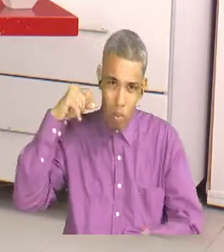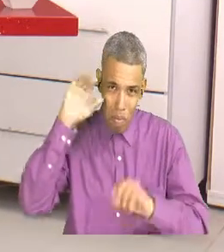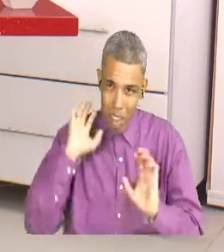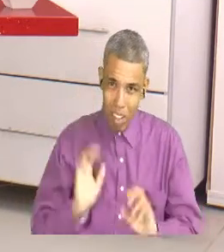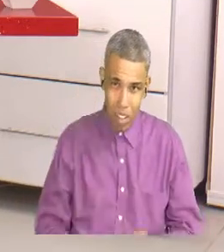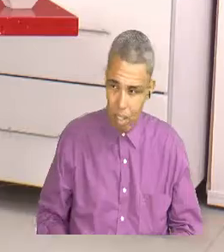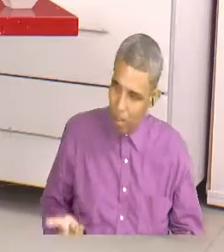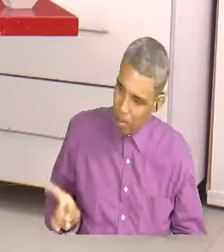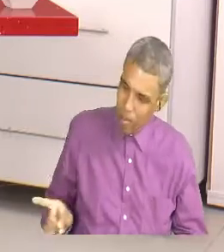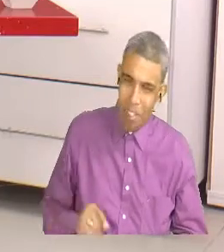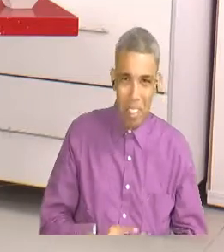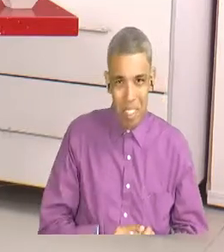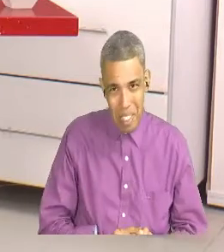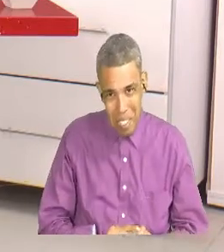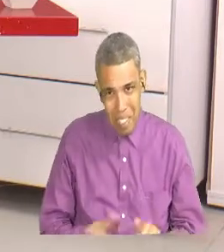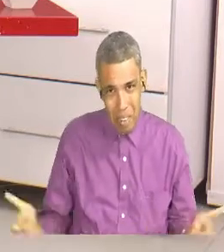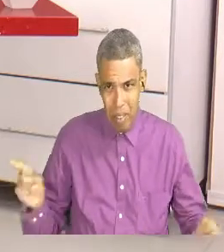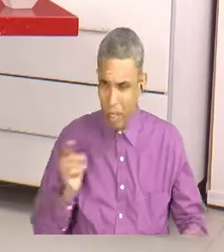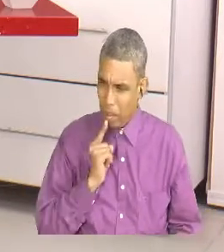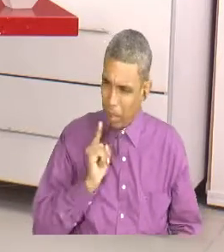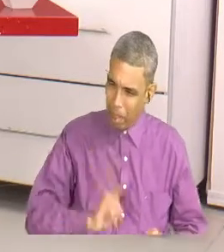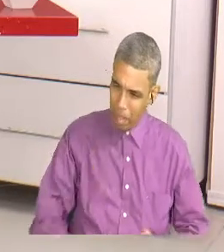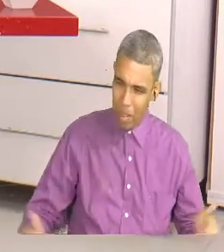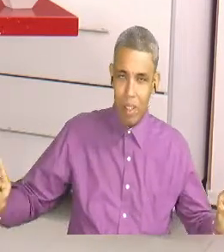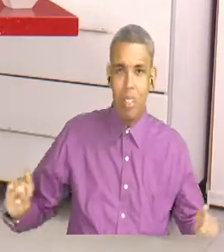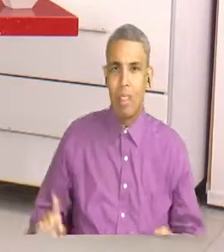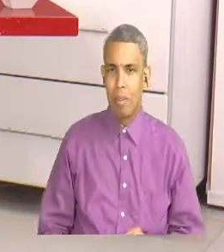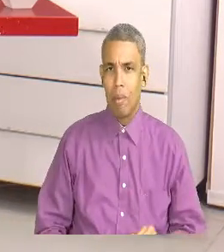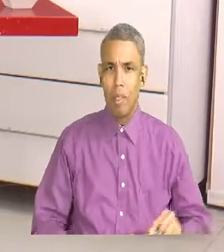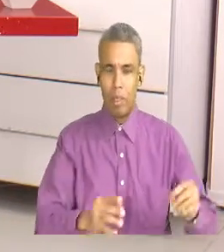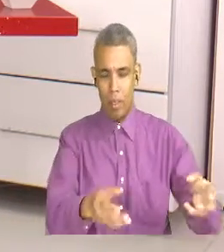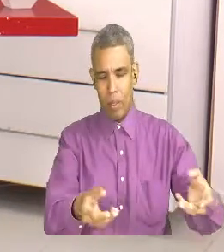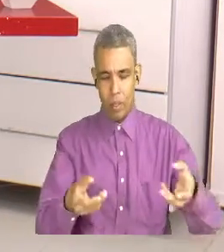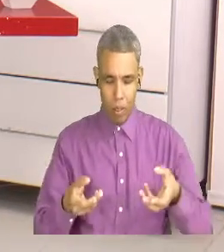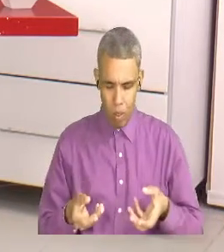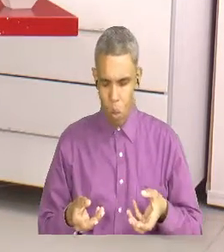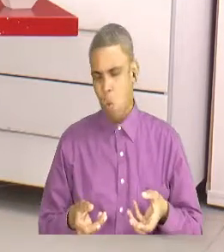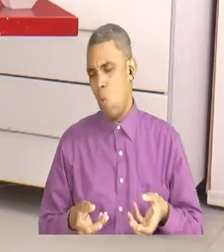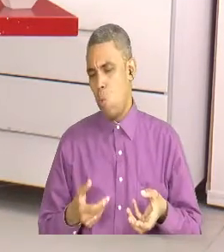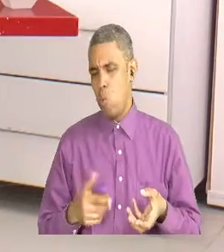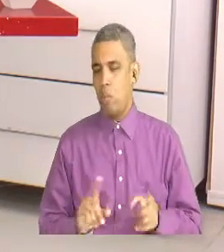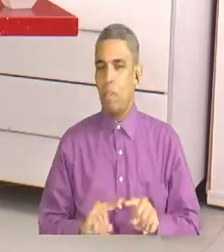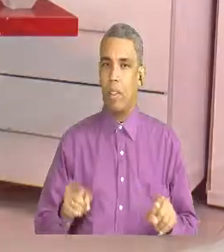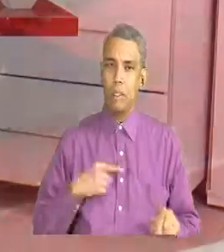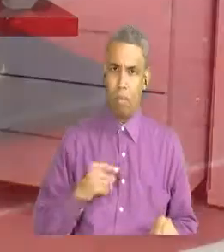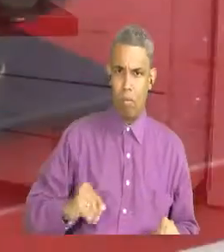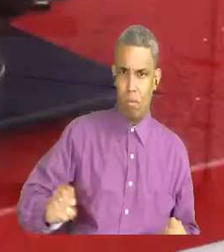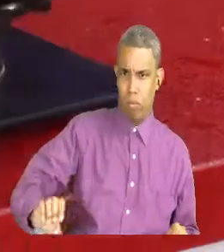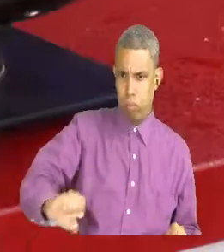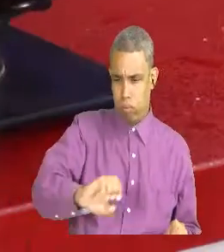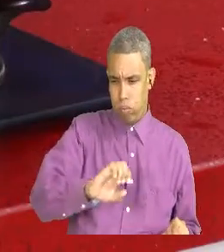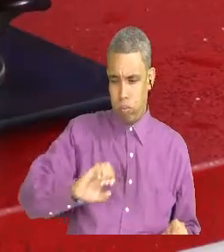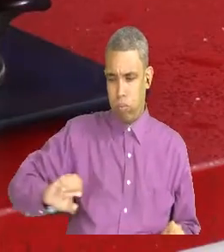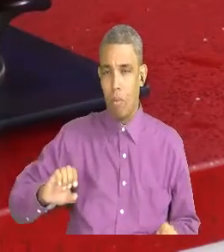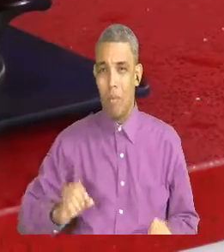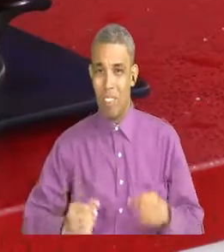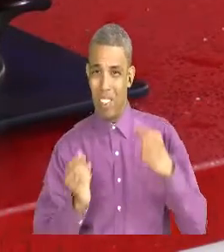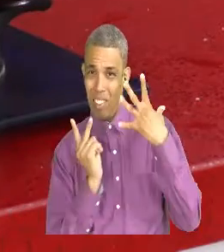lo rico y lo diferente. Variedad, ¿no? Variedad en empezando salsas, por las salsas. Las salsas. A la gente le ha gustado mucho. Son 7